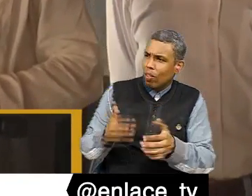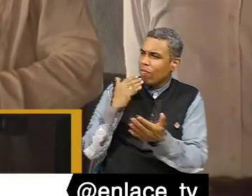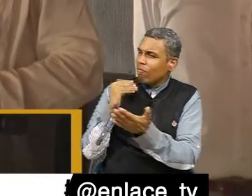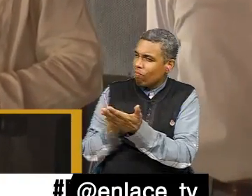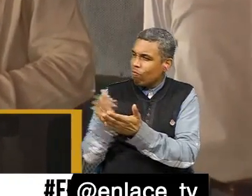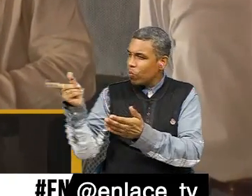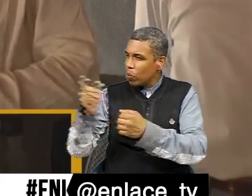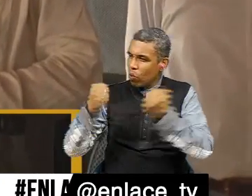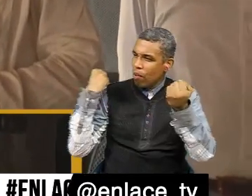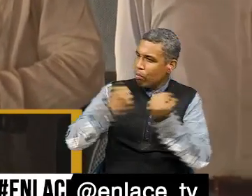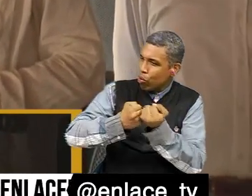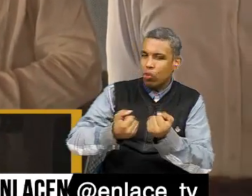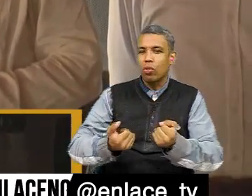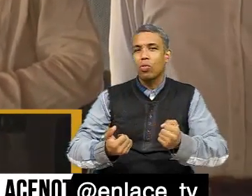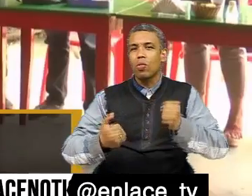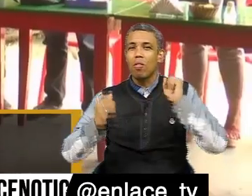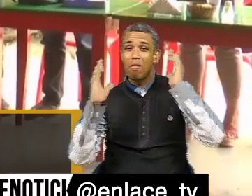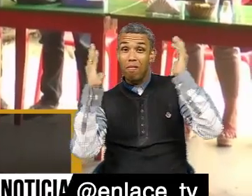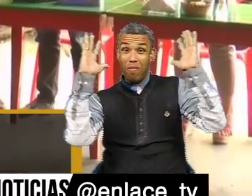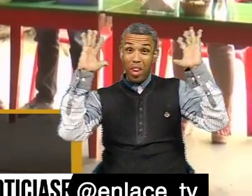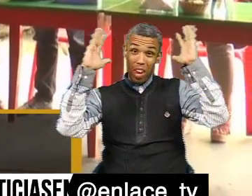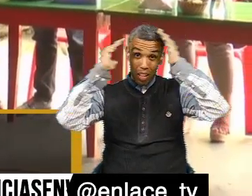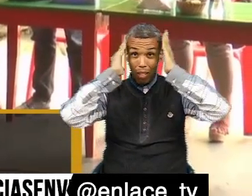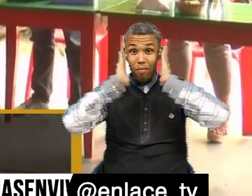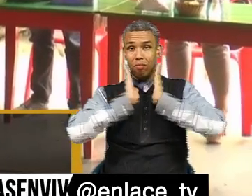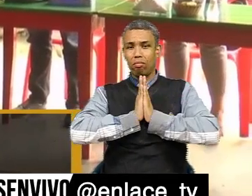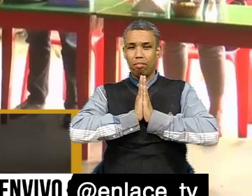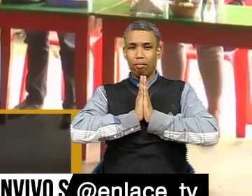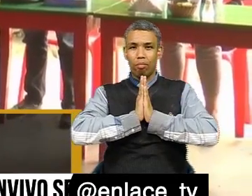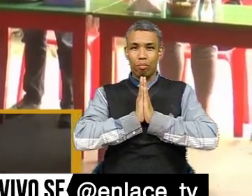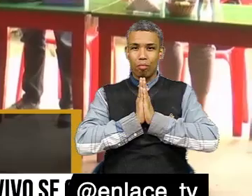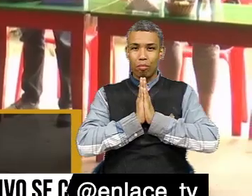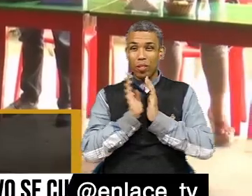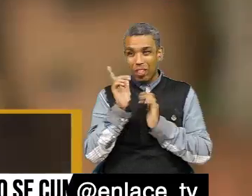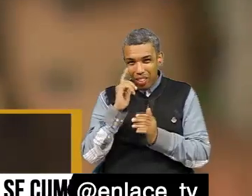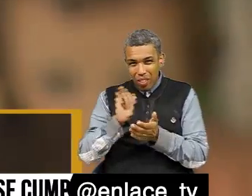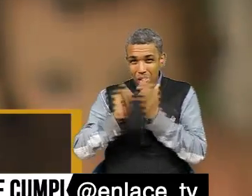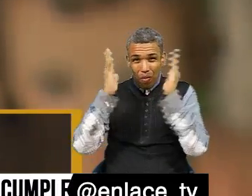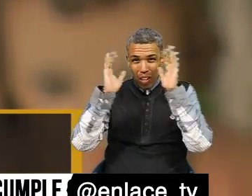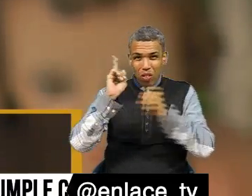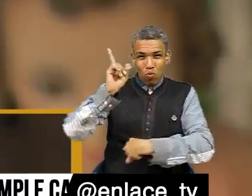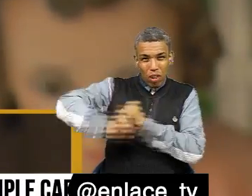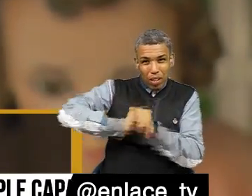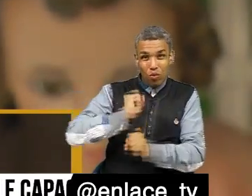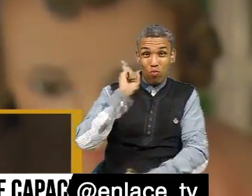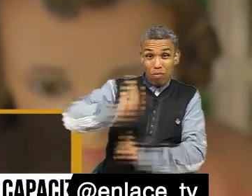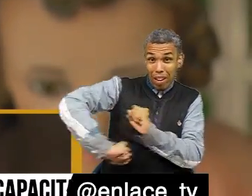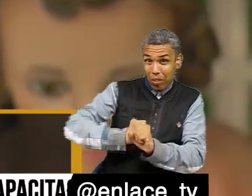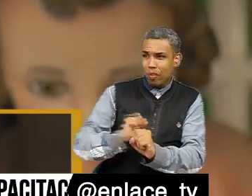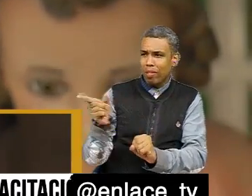administración realiza en torno a la celebración de las fiestas patronales de la Virgen del Carmen, que son toda una tradición en este corregimiento. Y en esta